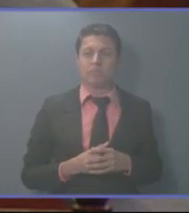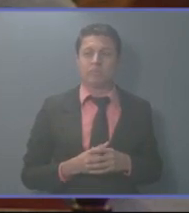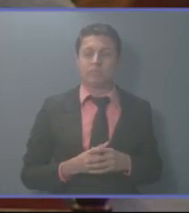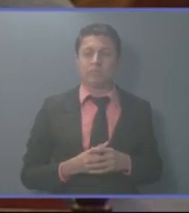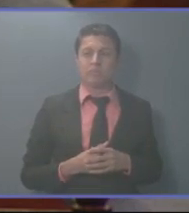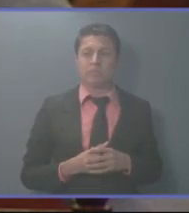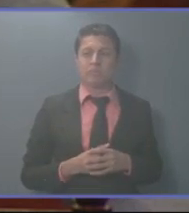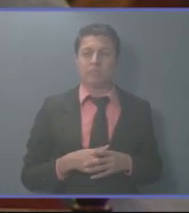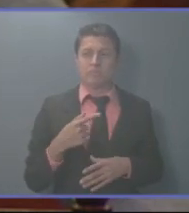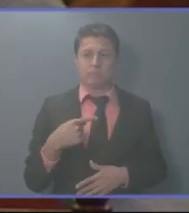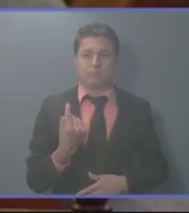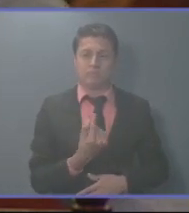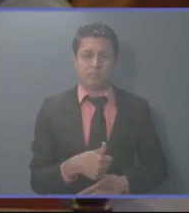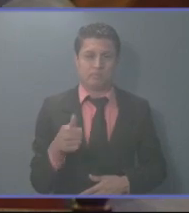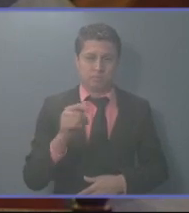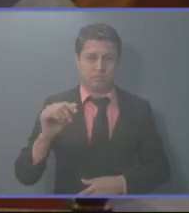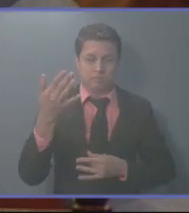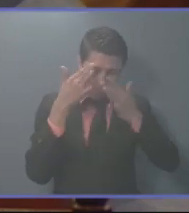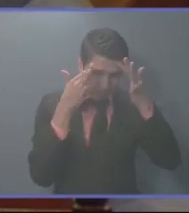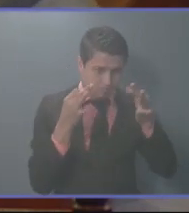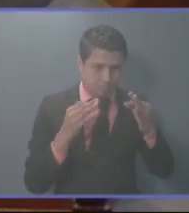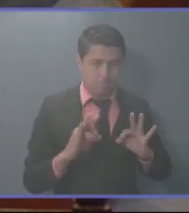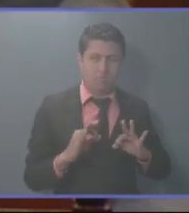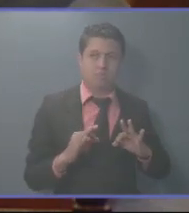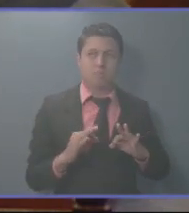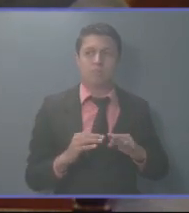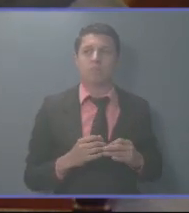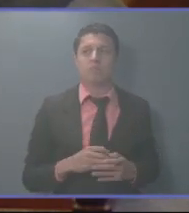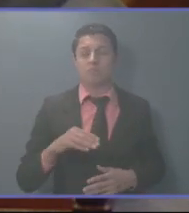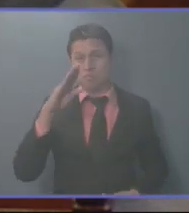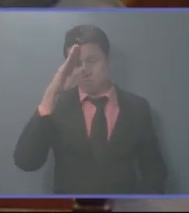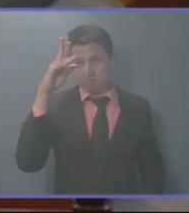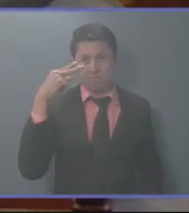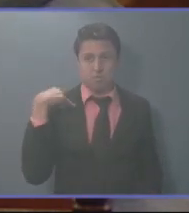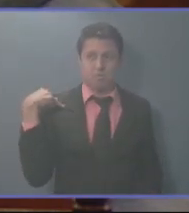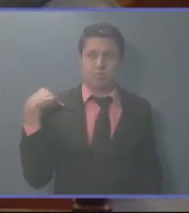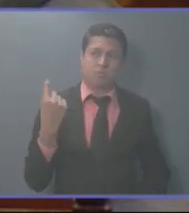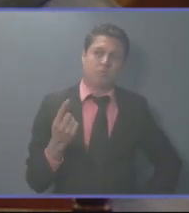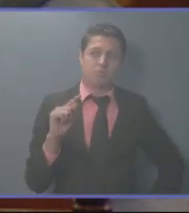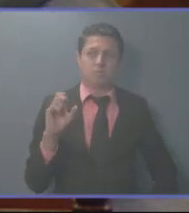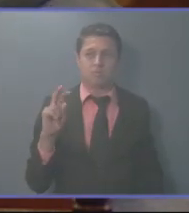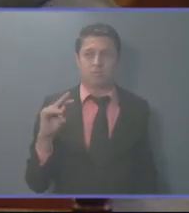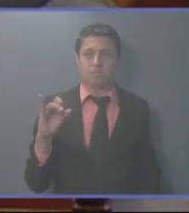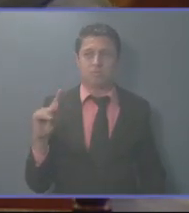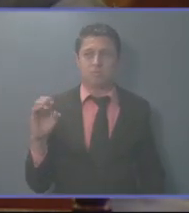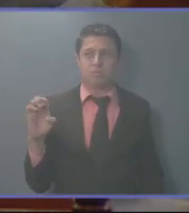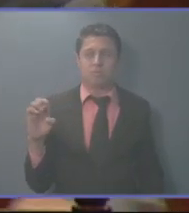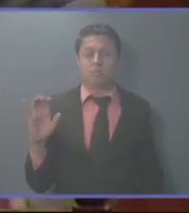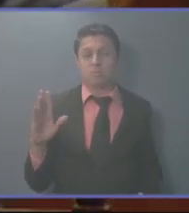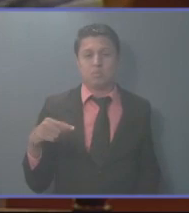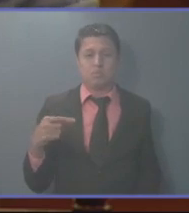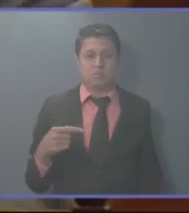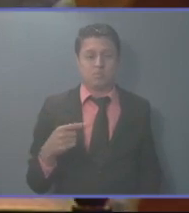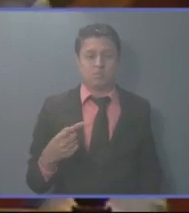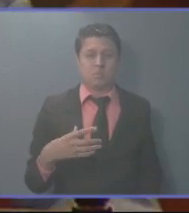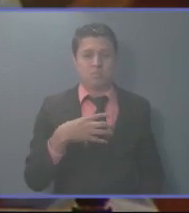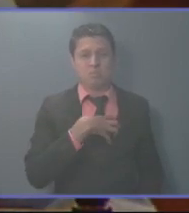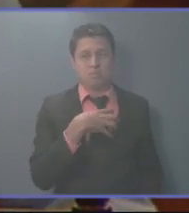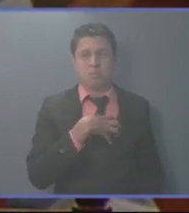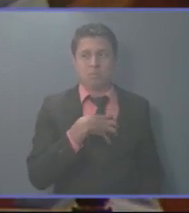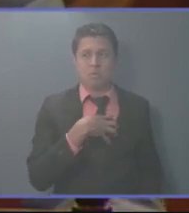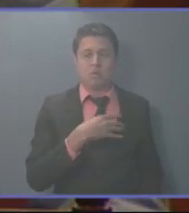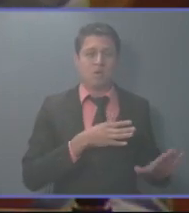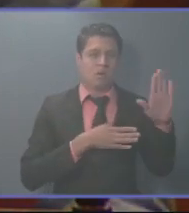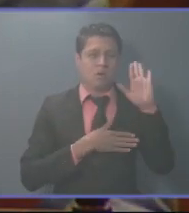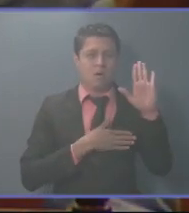Al tomar posesión de nuestro grado de subteniente o cuando protestamos un